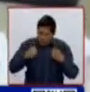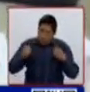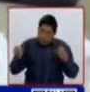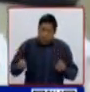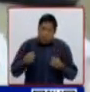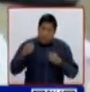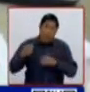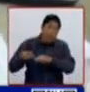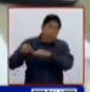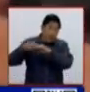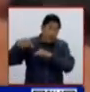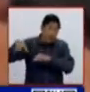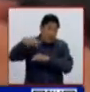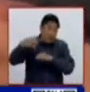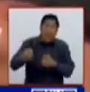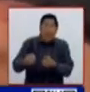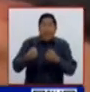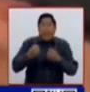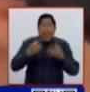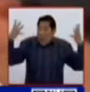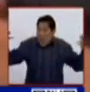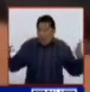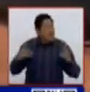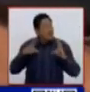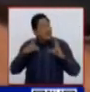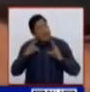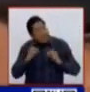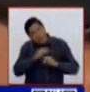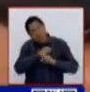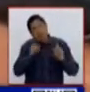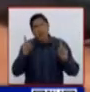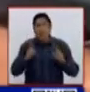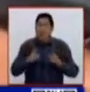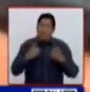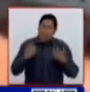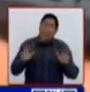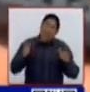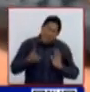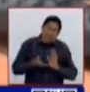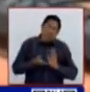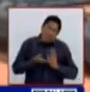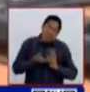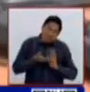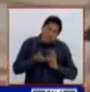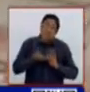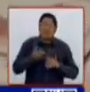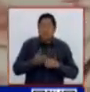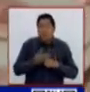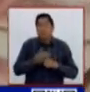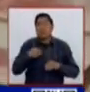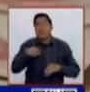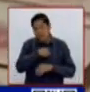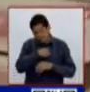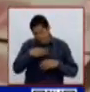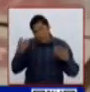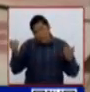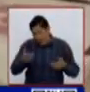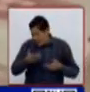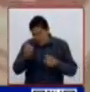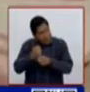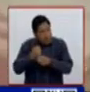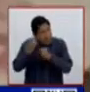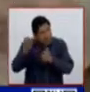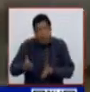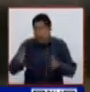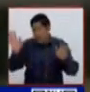Exactamente, de forma indirecta, no así como, digamos, el empresario recibe de forma... Ya empleado, el